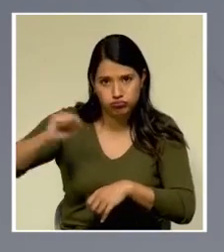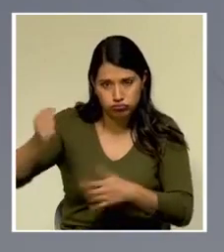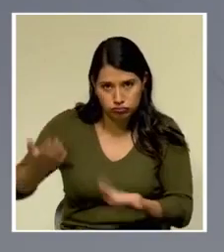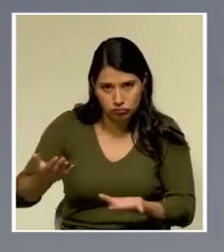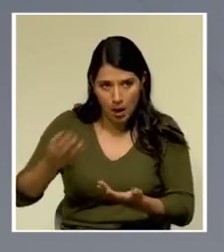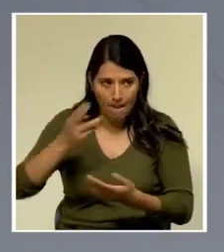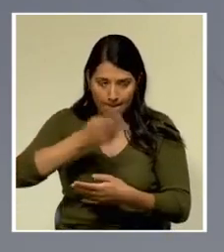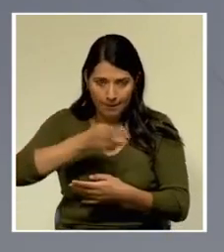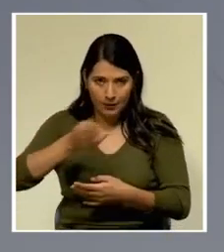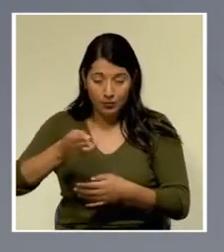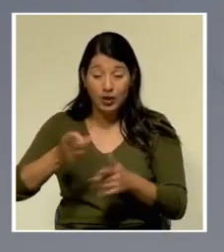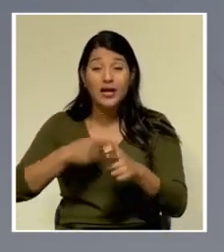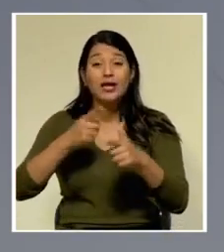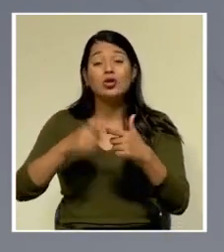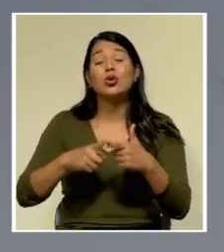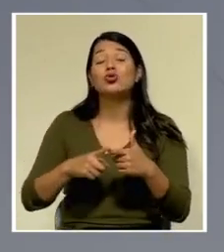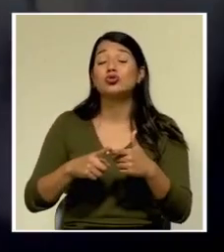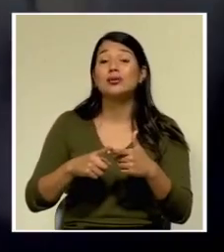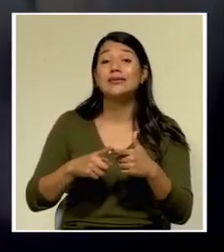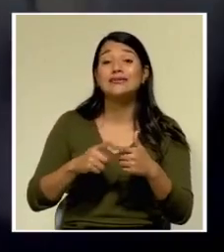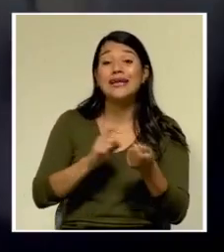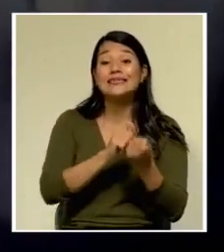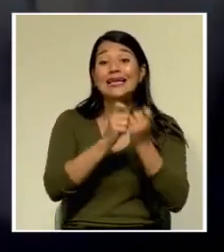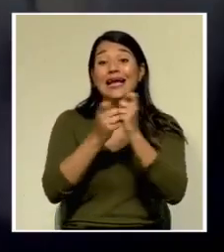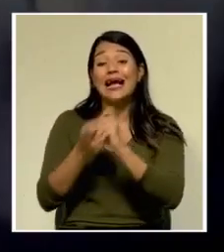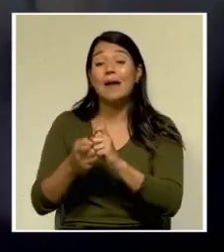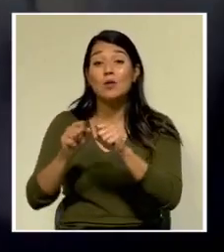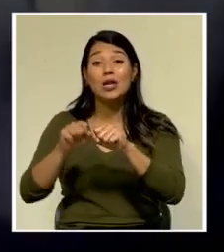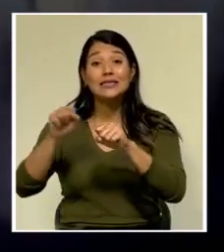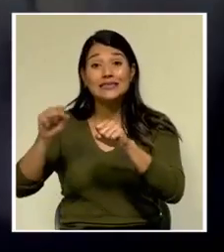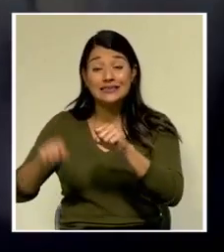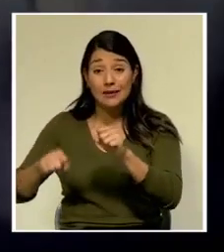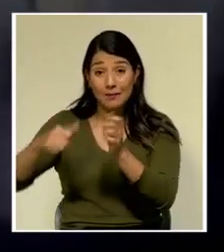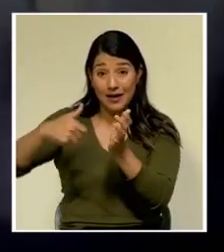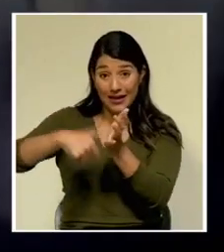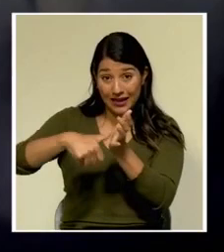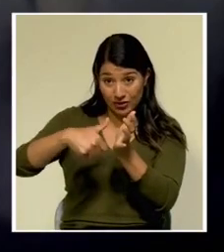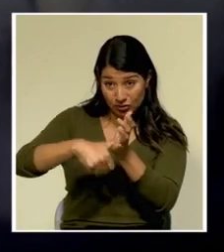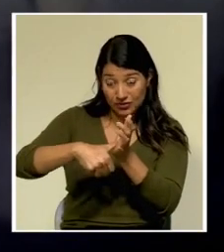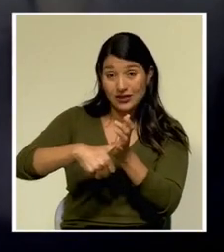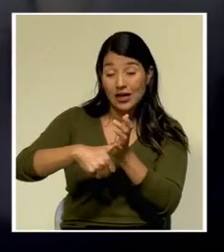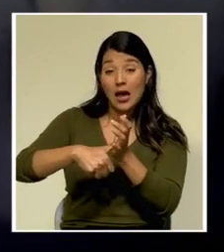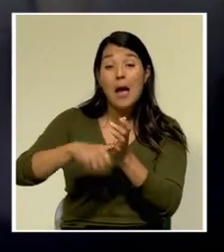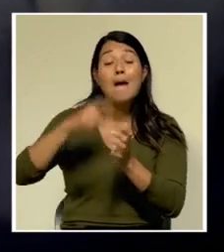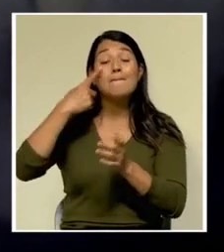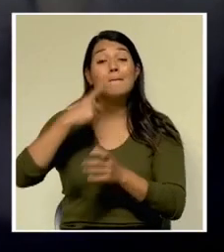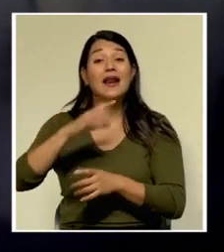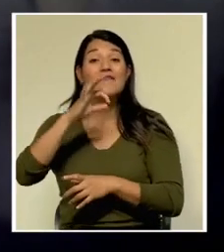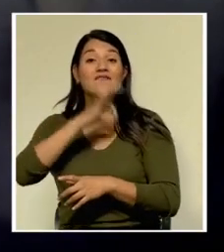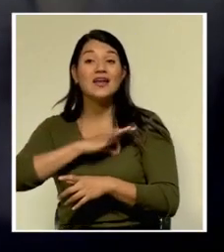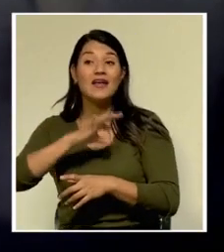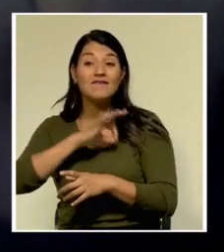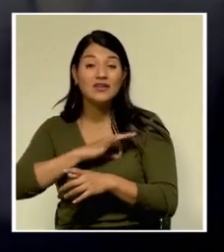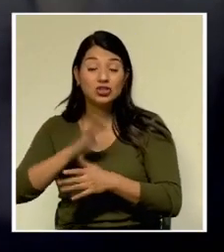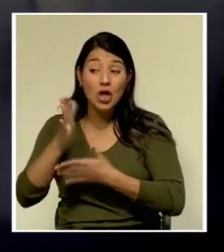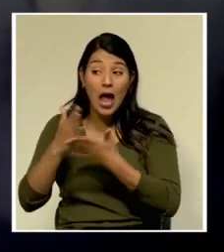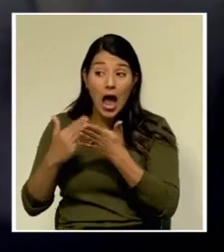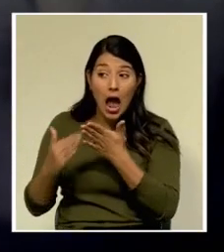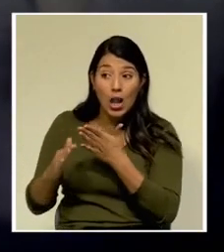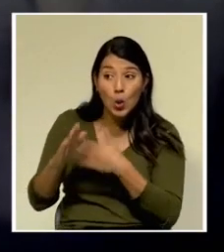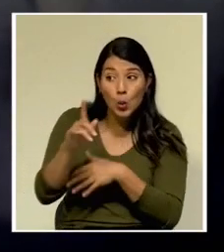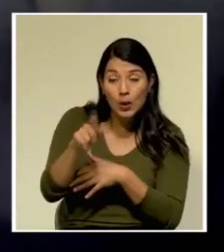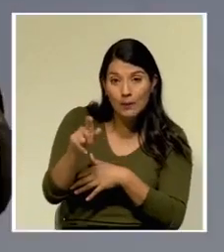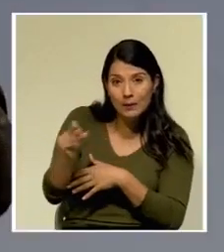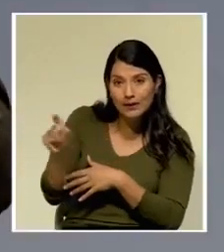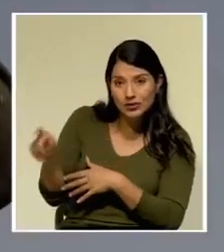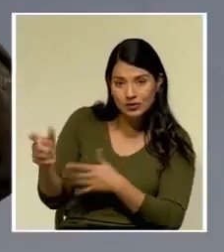anécdota es que se reforma el sistema electoral de acuerdo a la conveniencia, y el sistema de financiamiento en particular, de